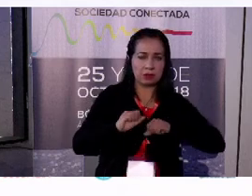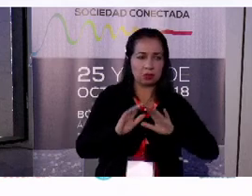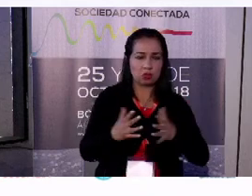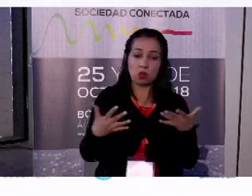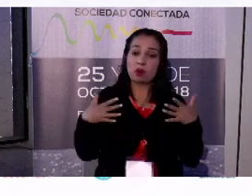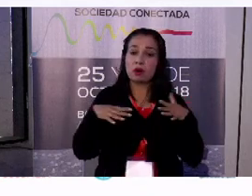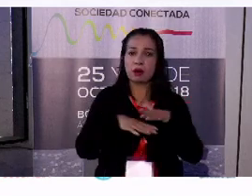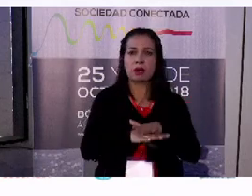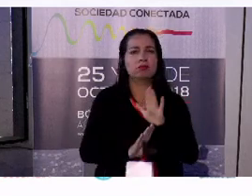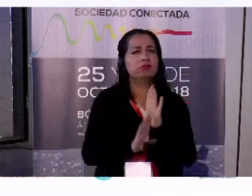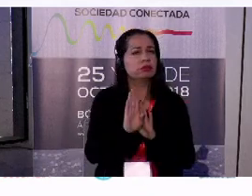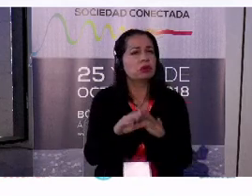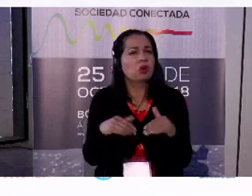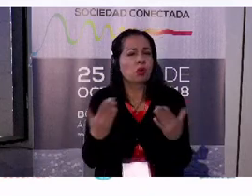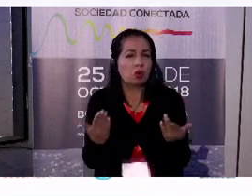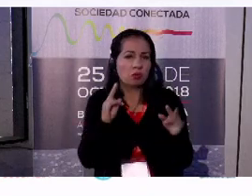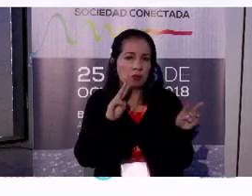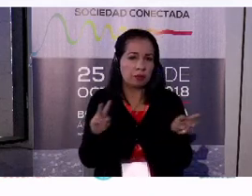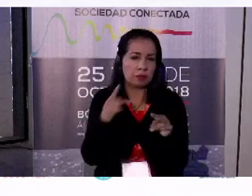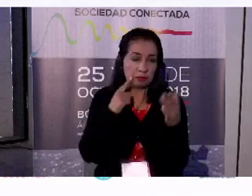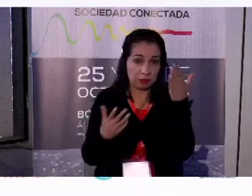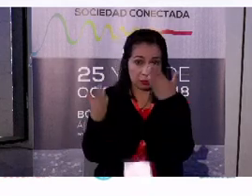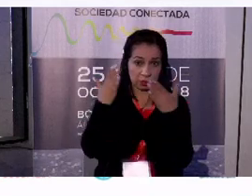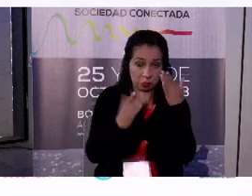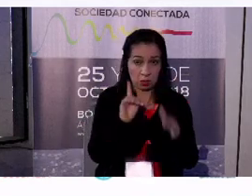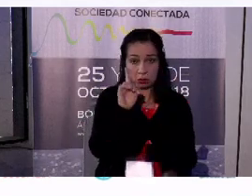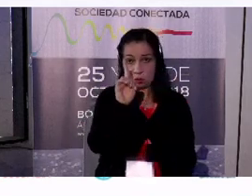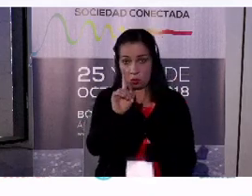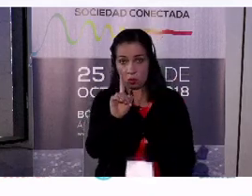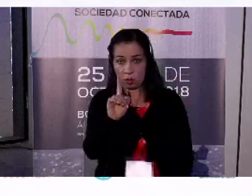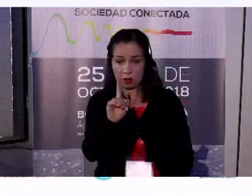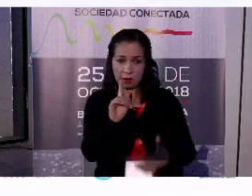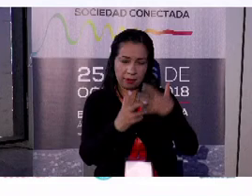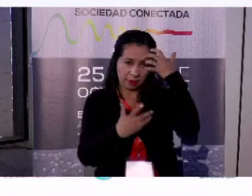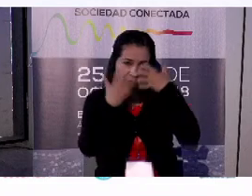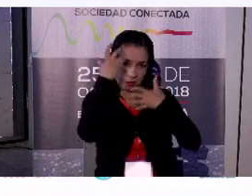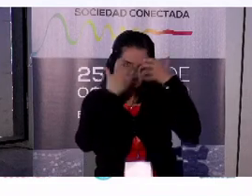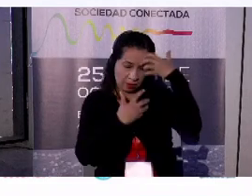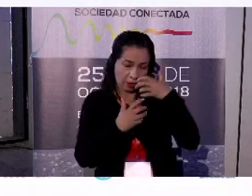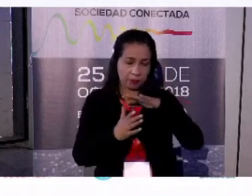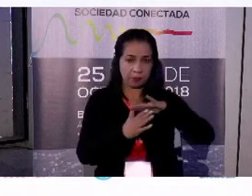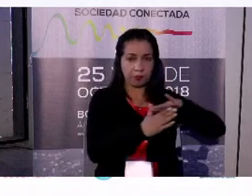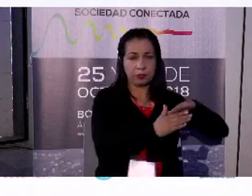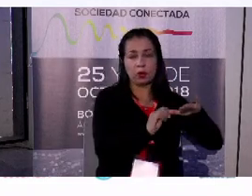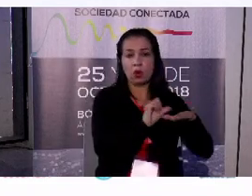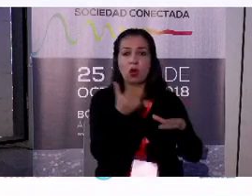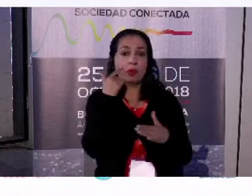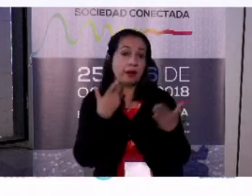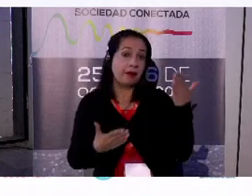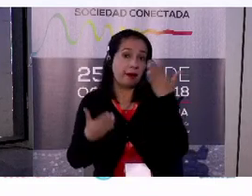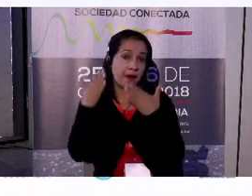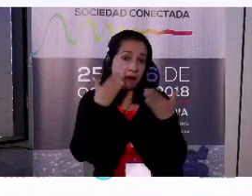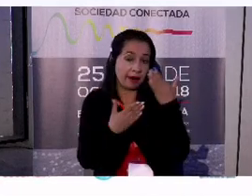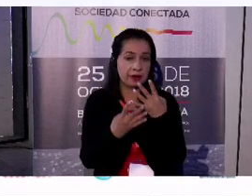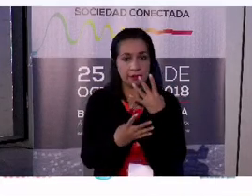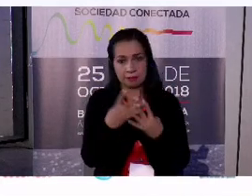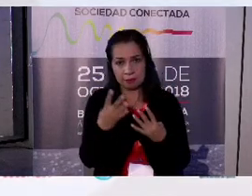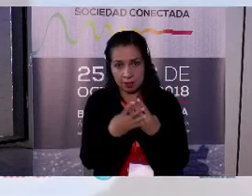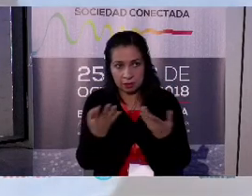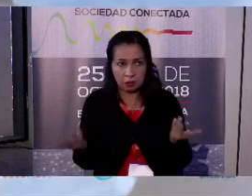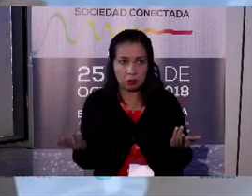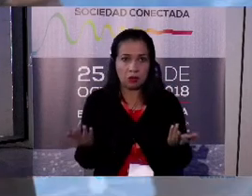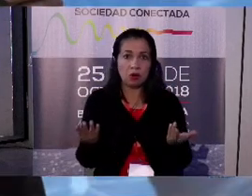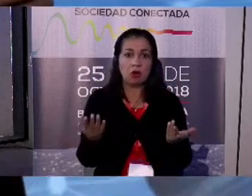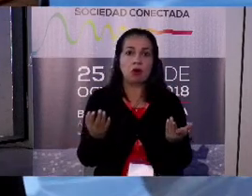red simulación solamente es una de ellas podemos usar análisis matemático usar